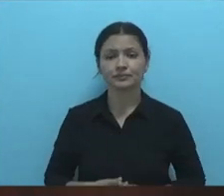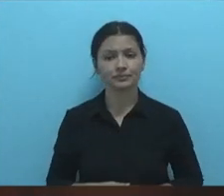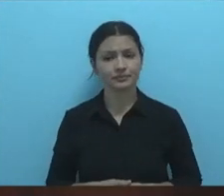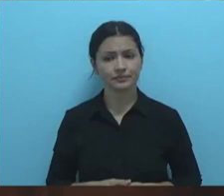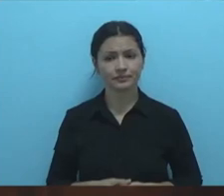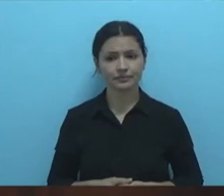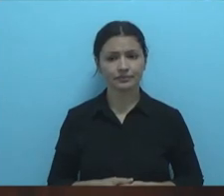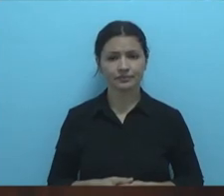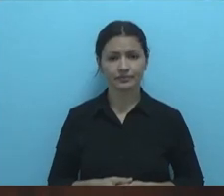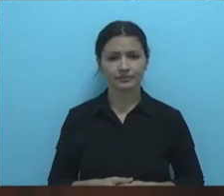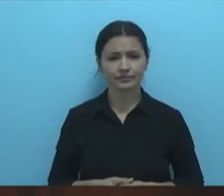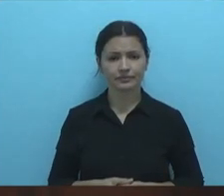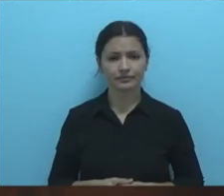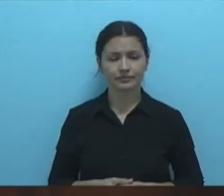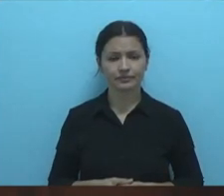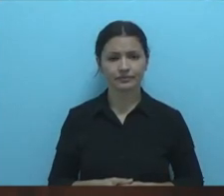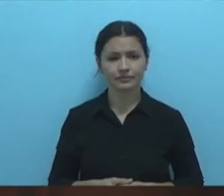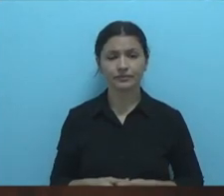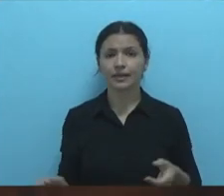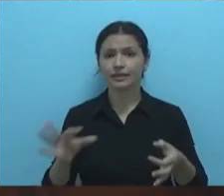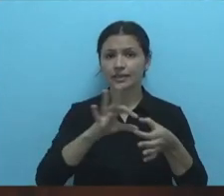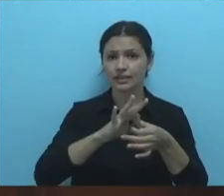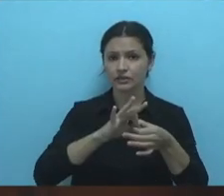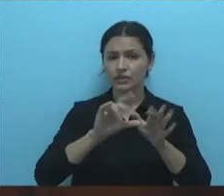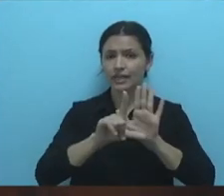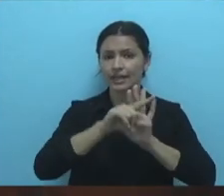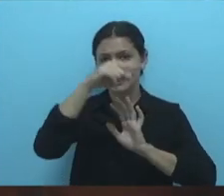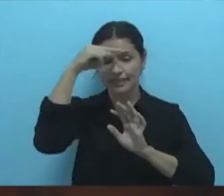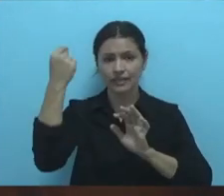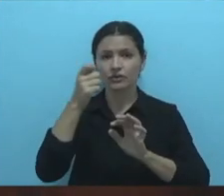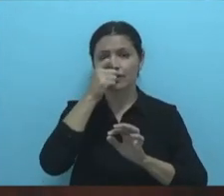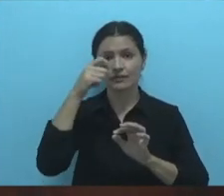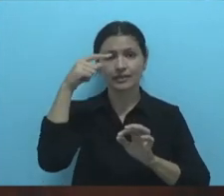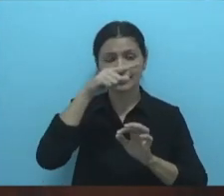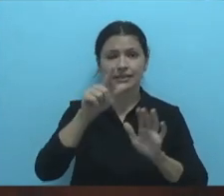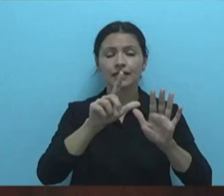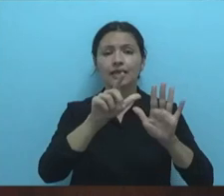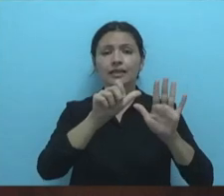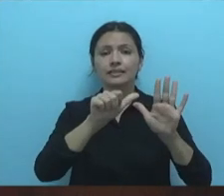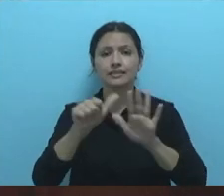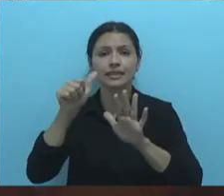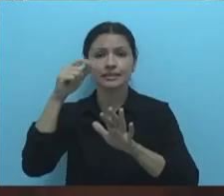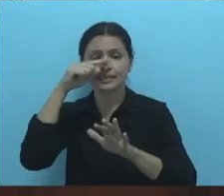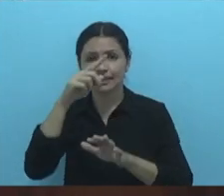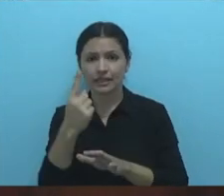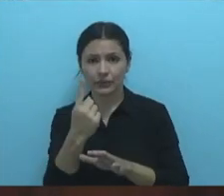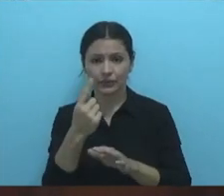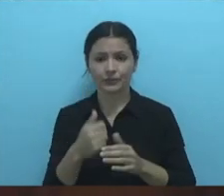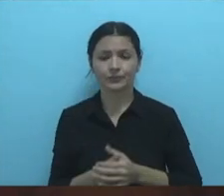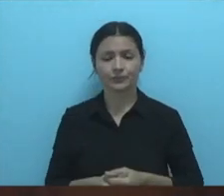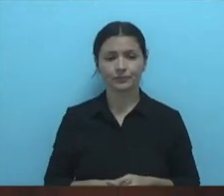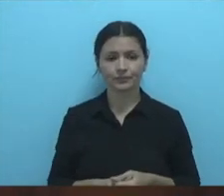que es un es una adhesión de la provincia de la ley nacional 27 671 cuestión de las Islas